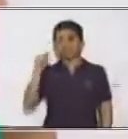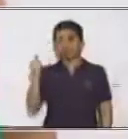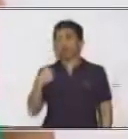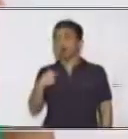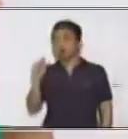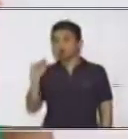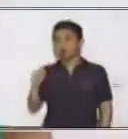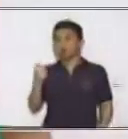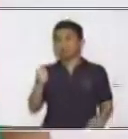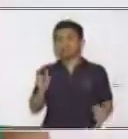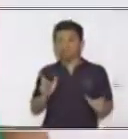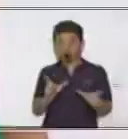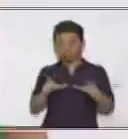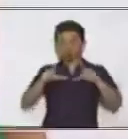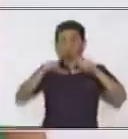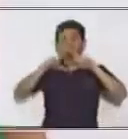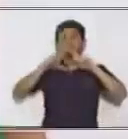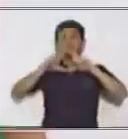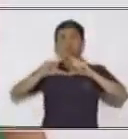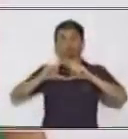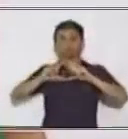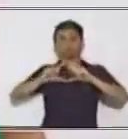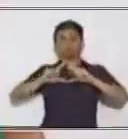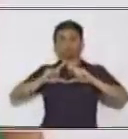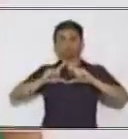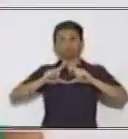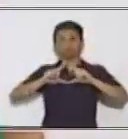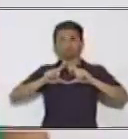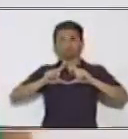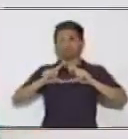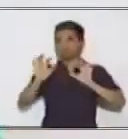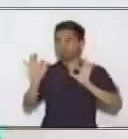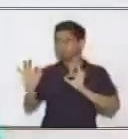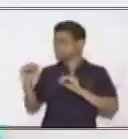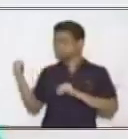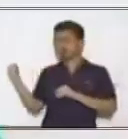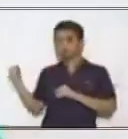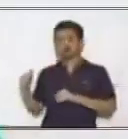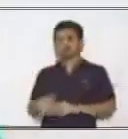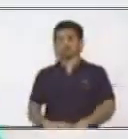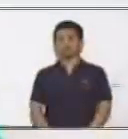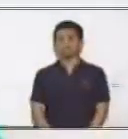triángulo con esas tres dimensiones que son iguales. Y me va a quedar así.